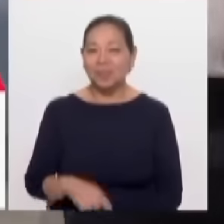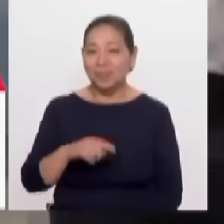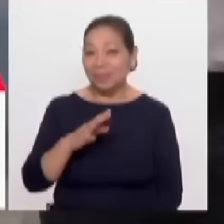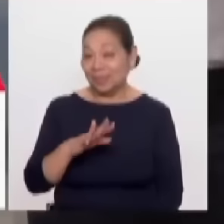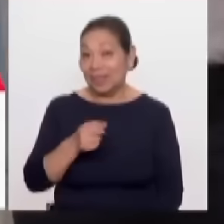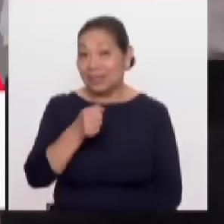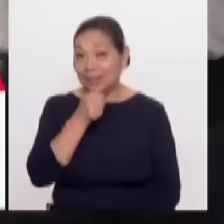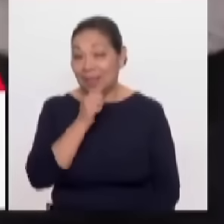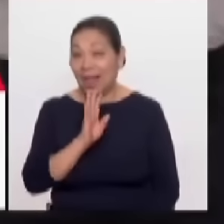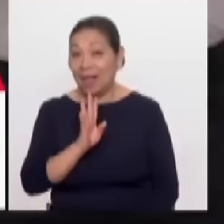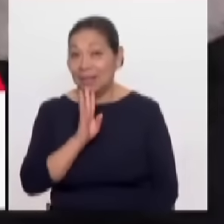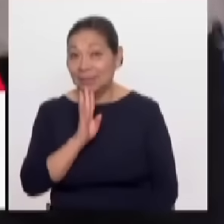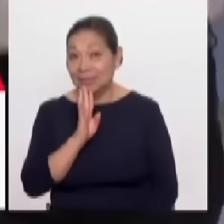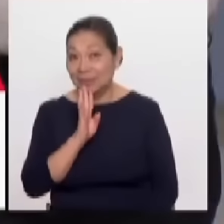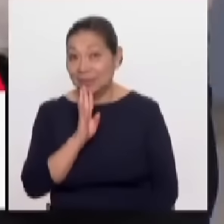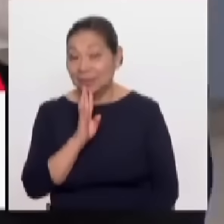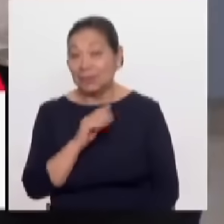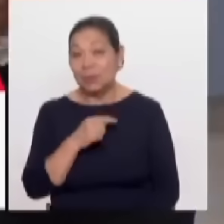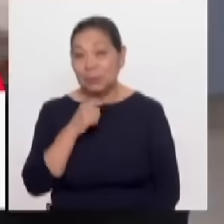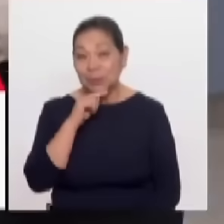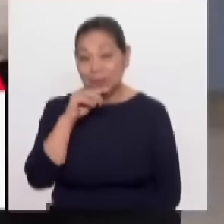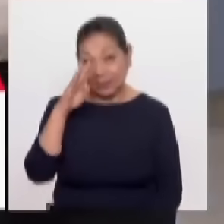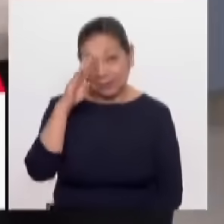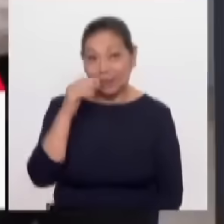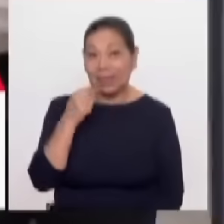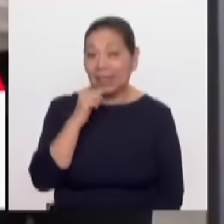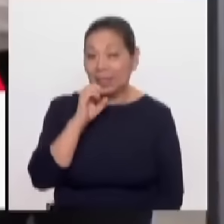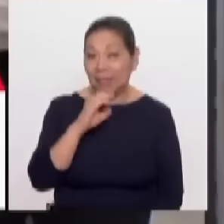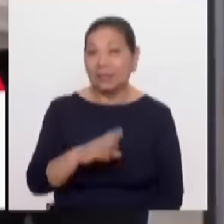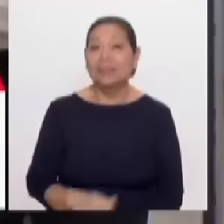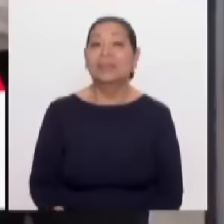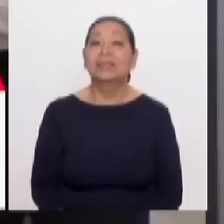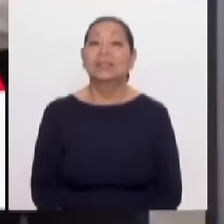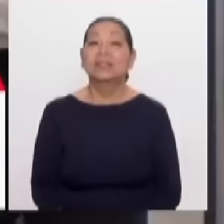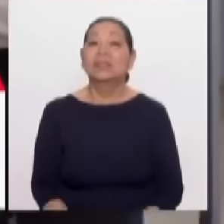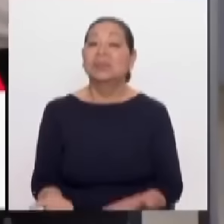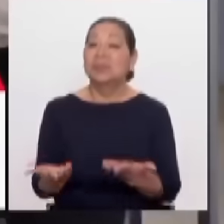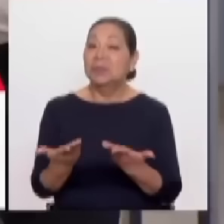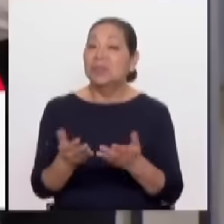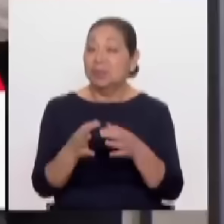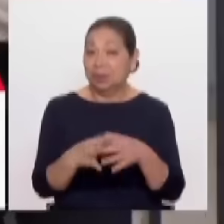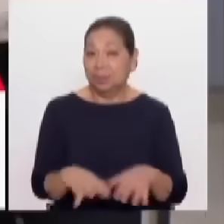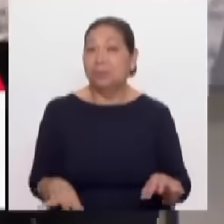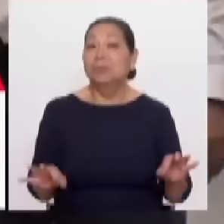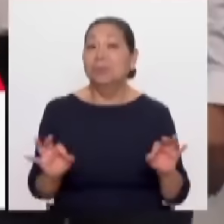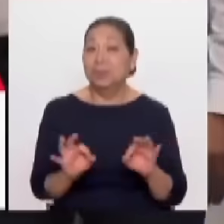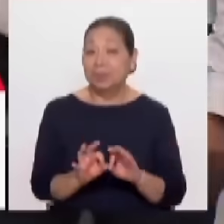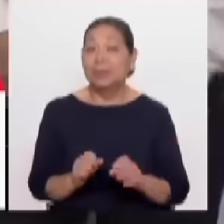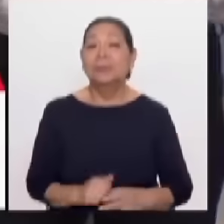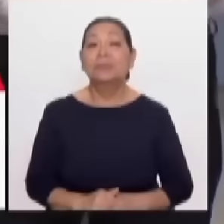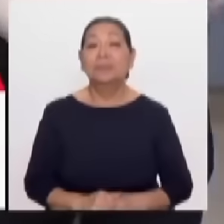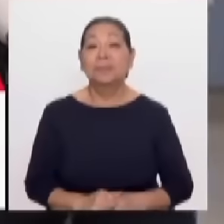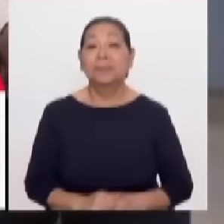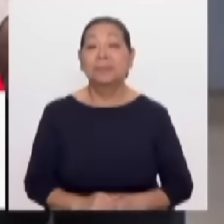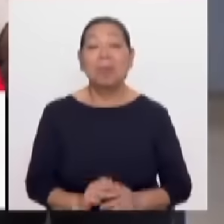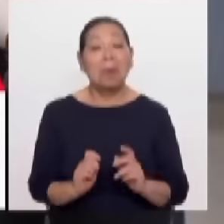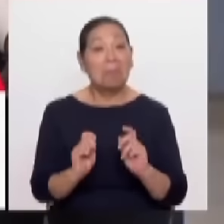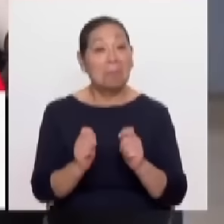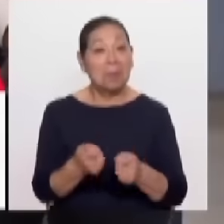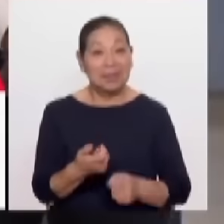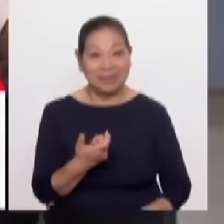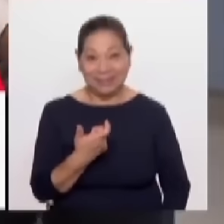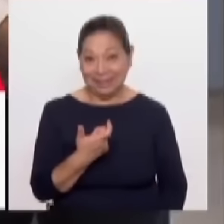presidenta de la República, Dina Boluarte, quien está resaltando la importancia de esta obra. Le acaban de entregar